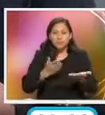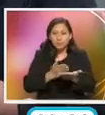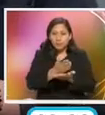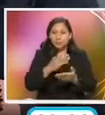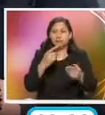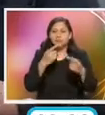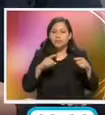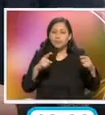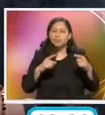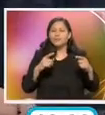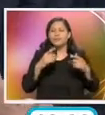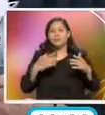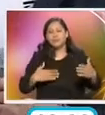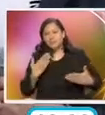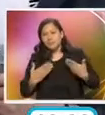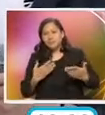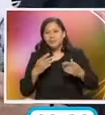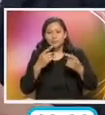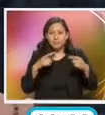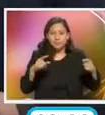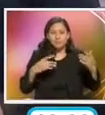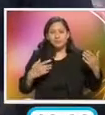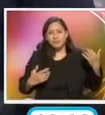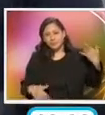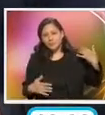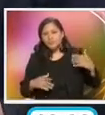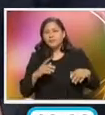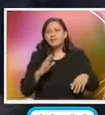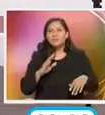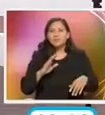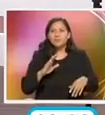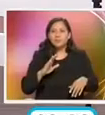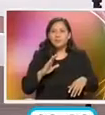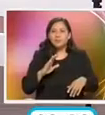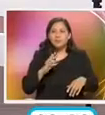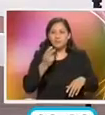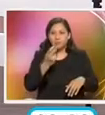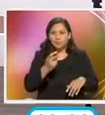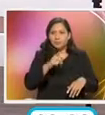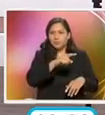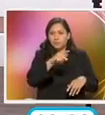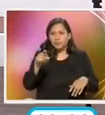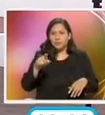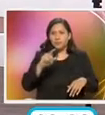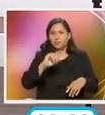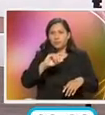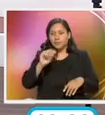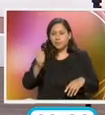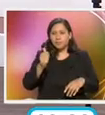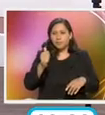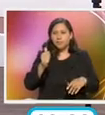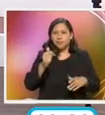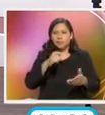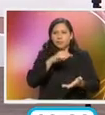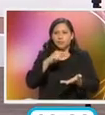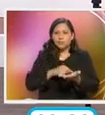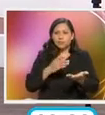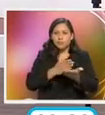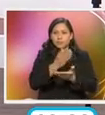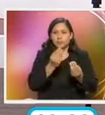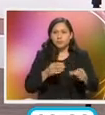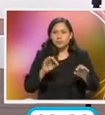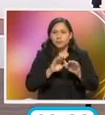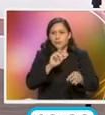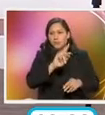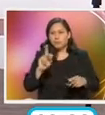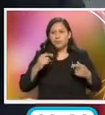música electrónica y en esta, pues, en ponerle un poco más de ritmo, creo que van a tocar también otro nicho importante, ¿no? En los jóvenes.